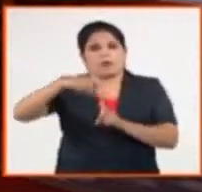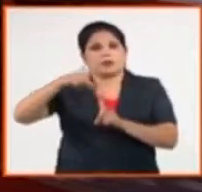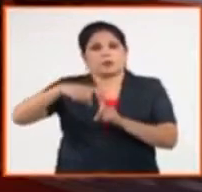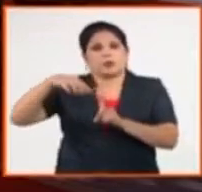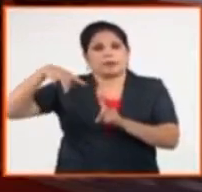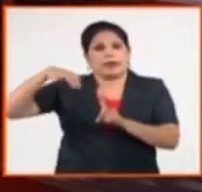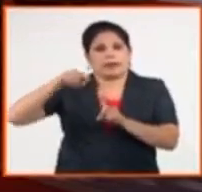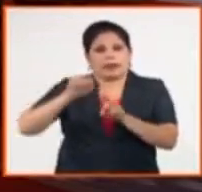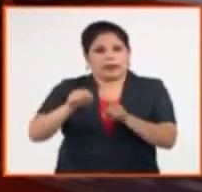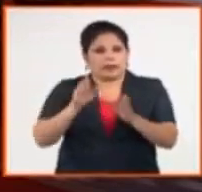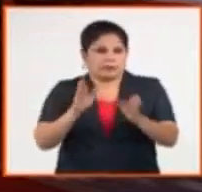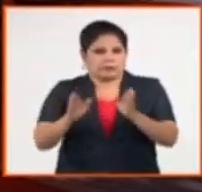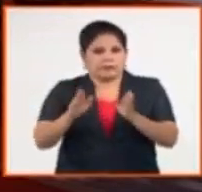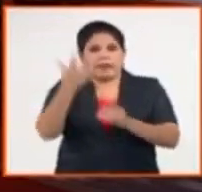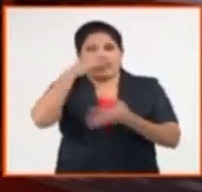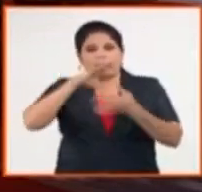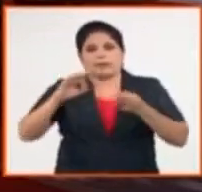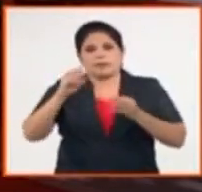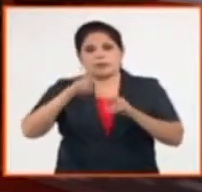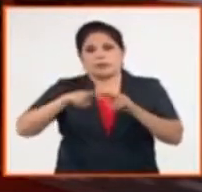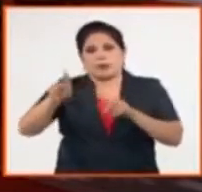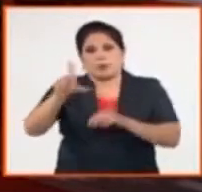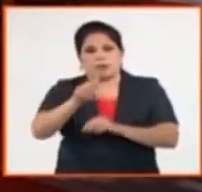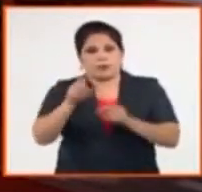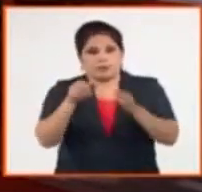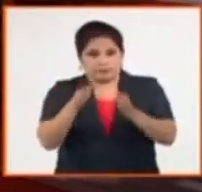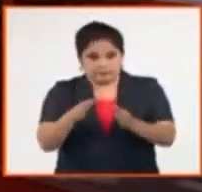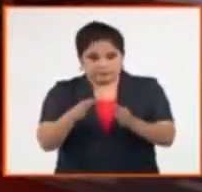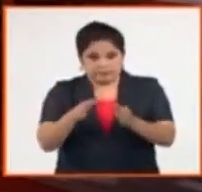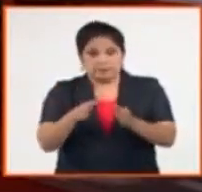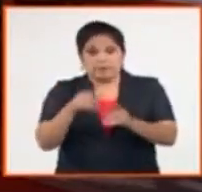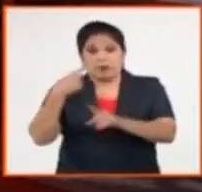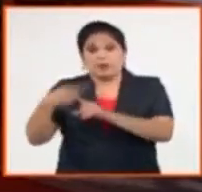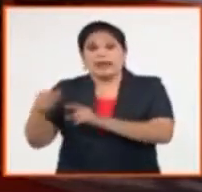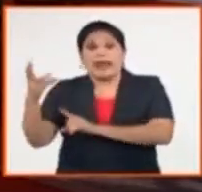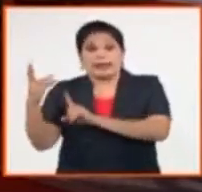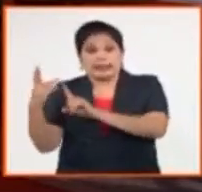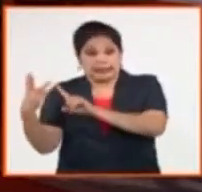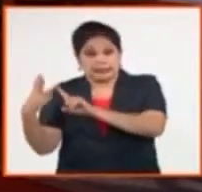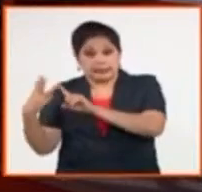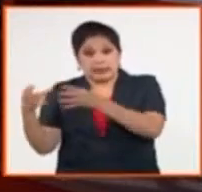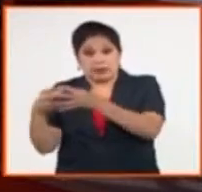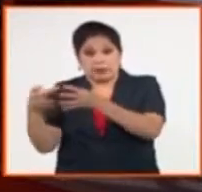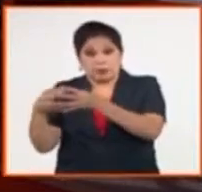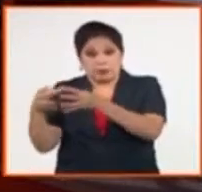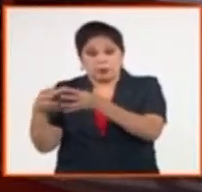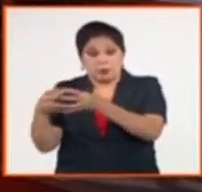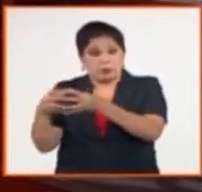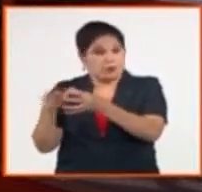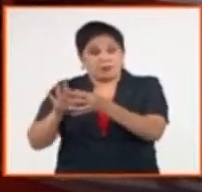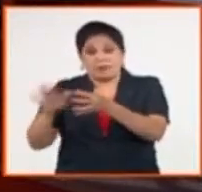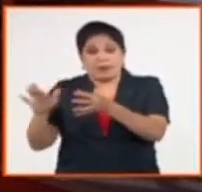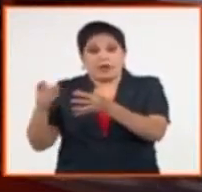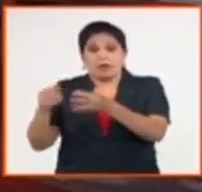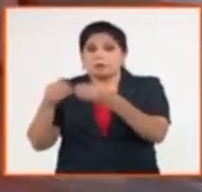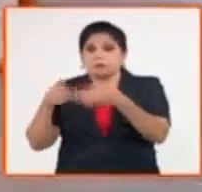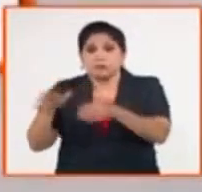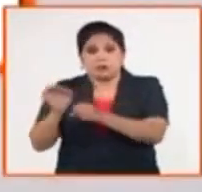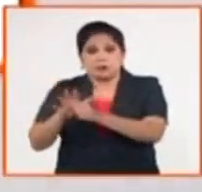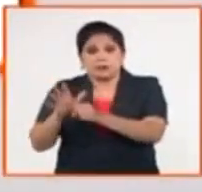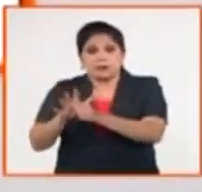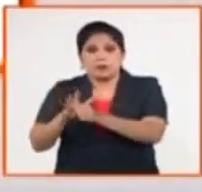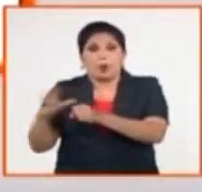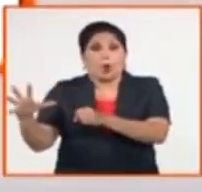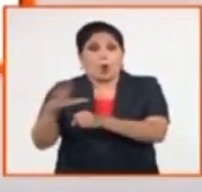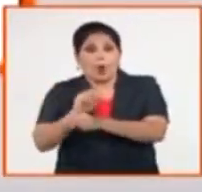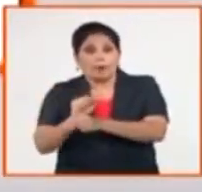Río, Artemisa y Holguín, y las terceras dosis de los grupos de riesgo que teníamos ya abiertos, y el completamiento